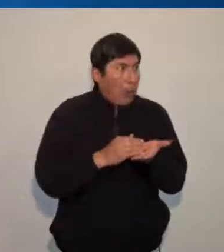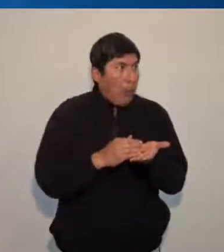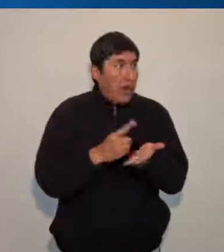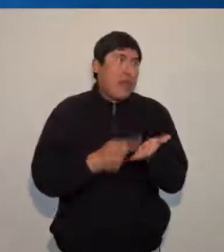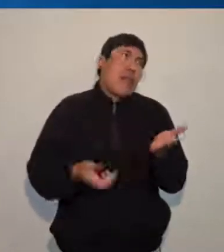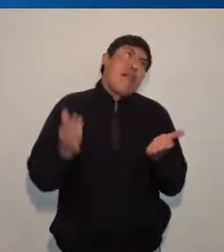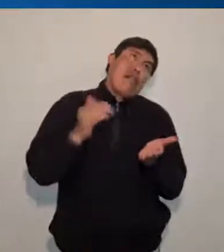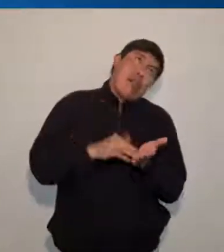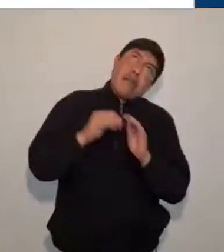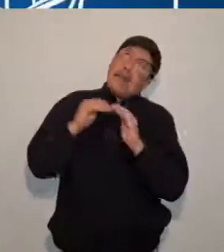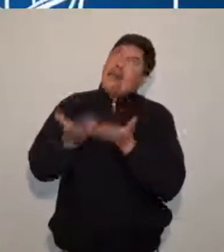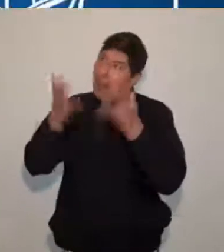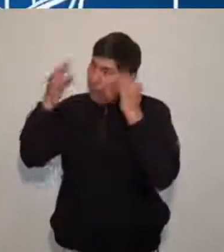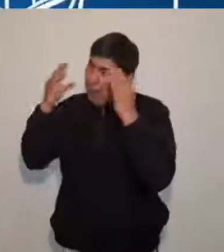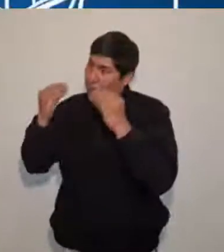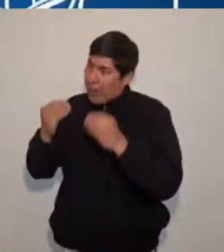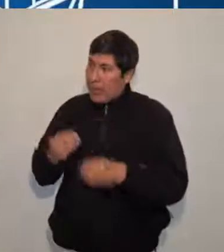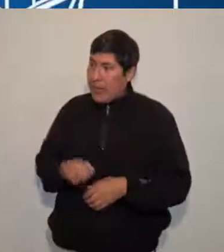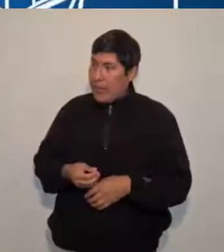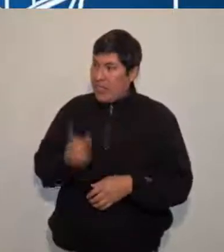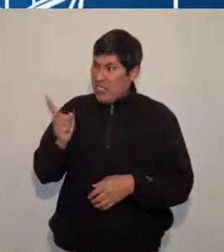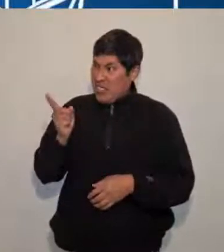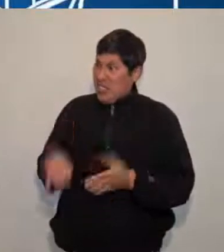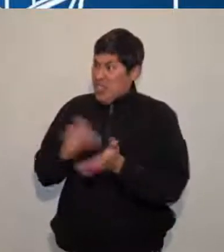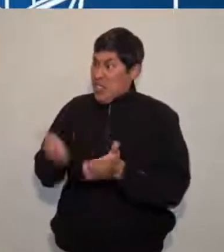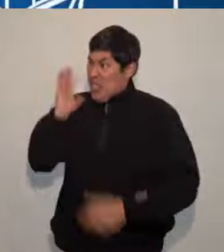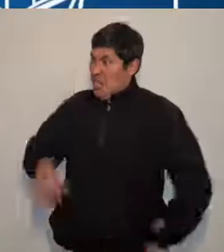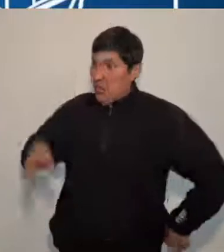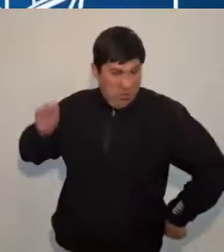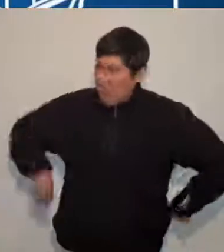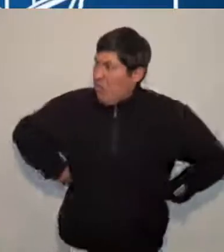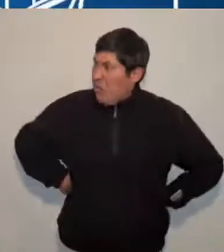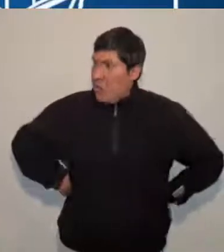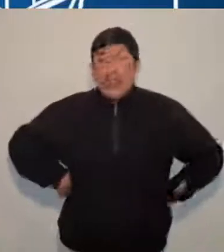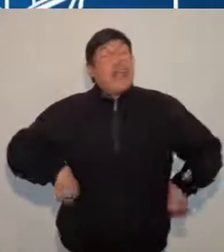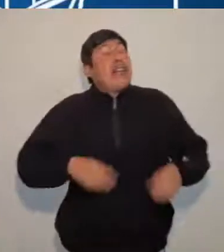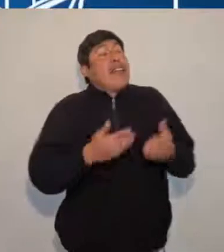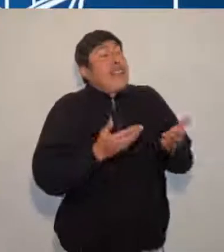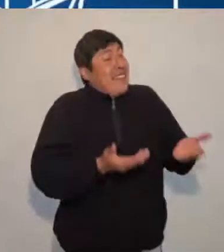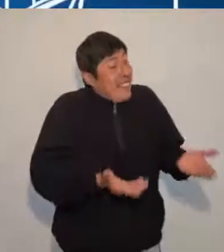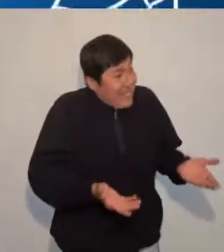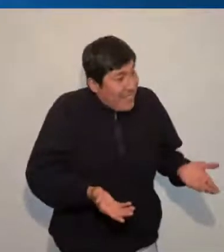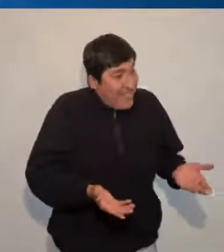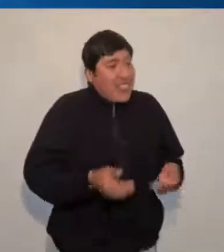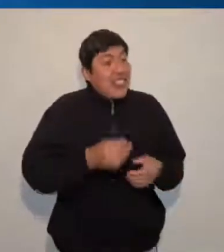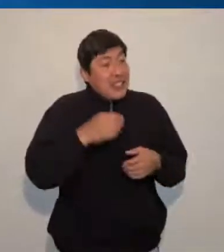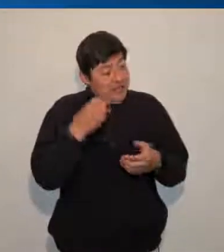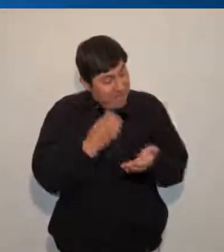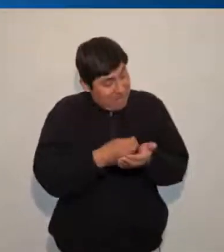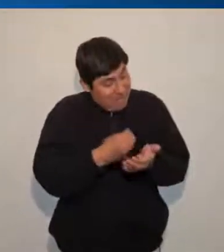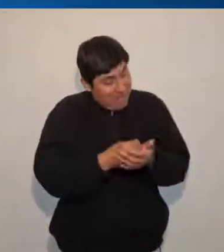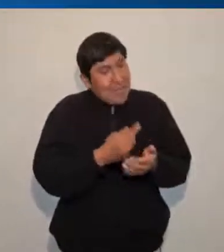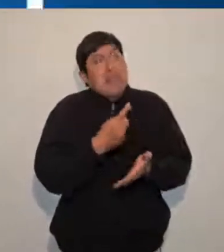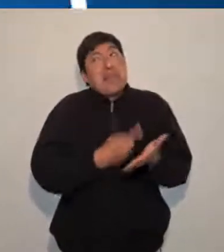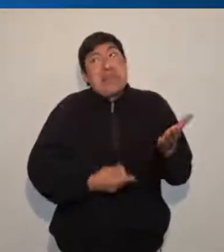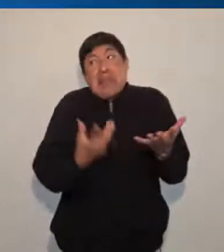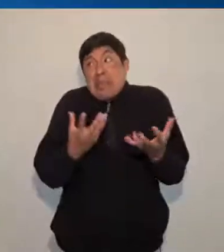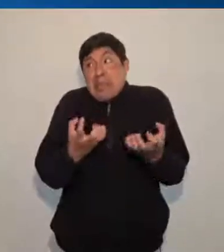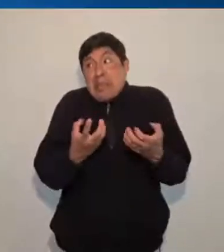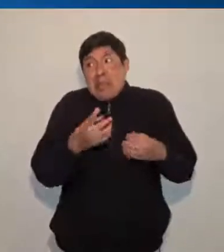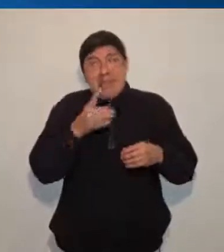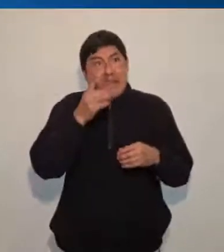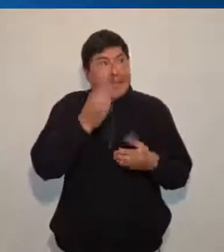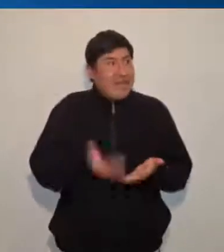luego... Tendrá que volver al colegio a enseñar. ¿Y levantarlos a ustedes otra vez? ¡Ah, no! Entonces, use esa plata en algo que le